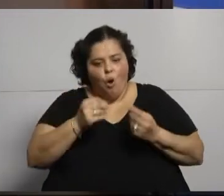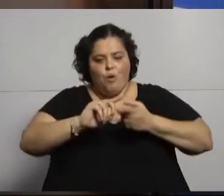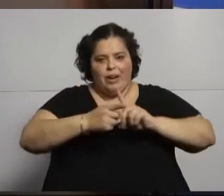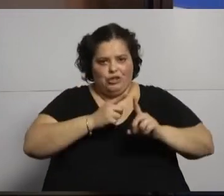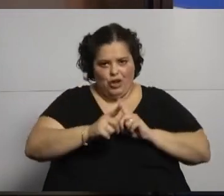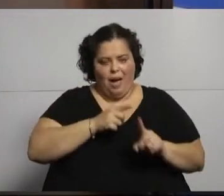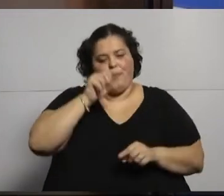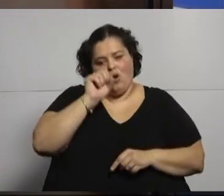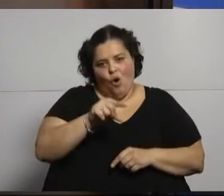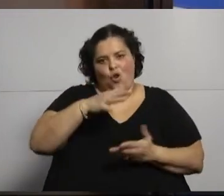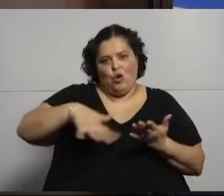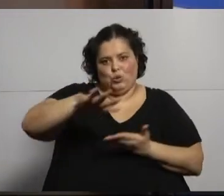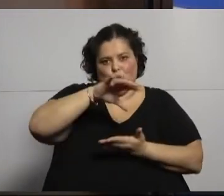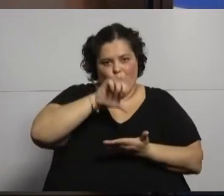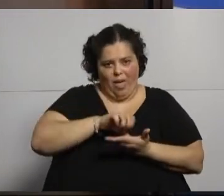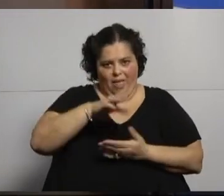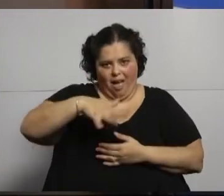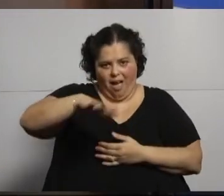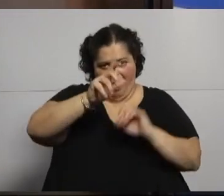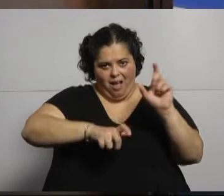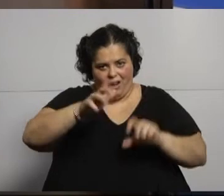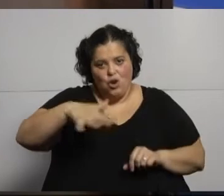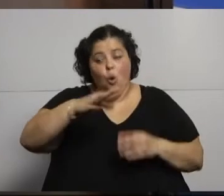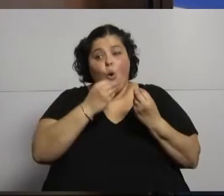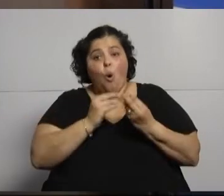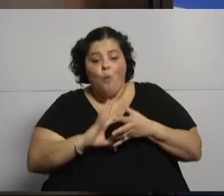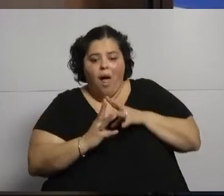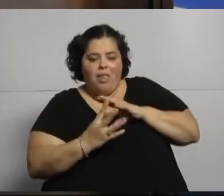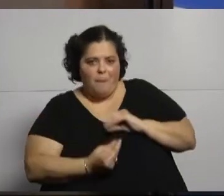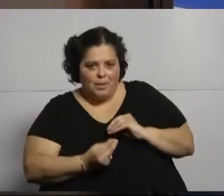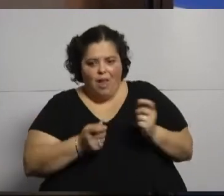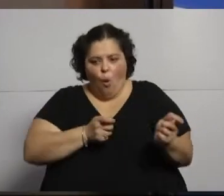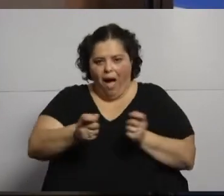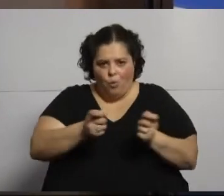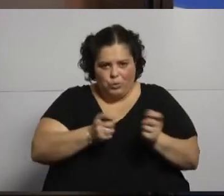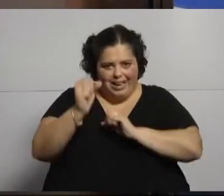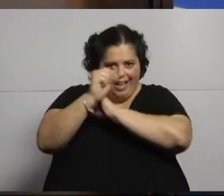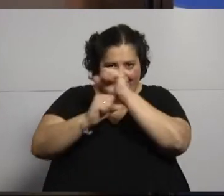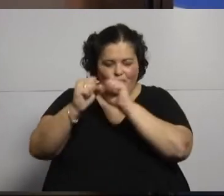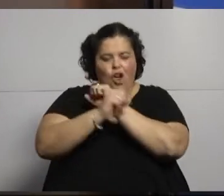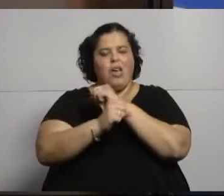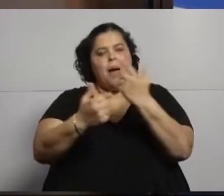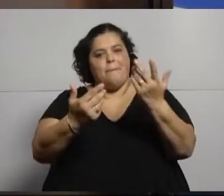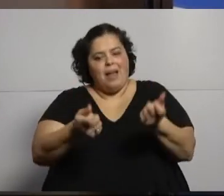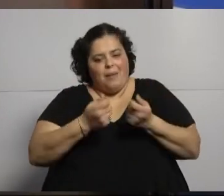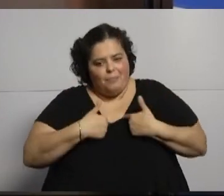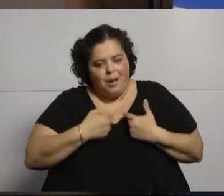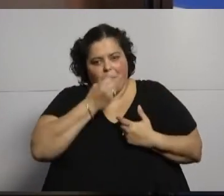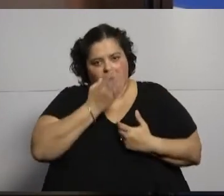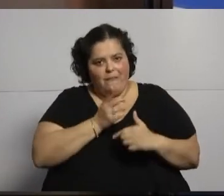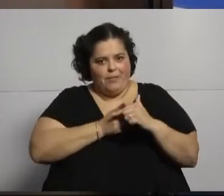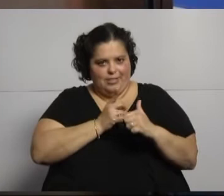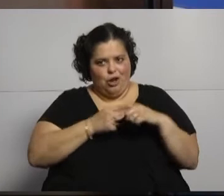permitido vivir ajustando la tecnología para que esté plenamente al servicio de la calidad de vida de nuestros bogotanos, que es lo que más nos